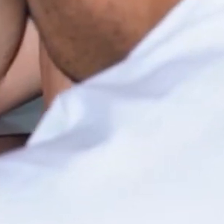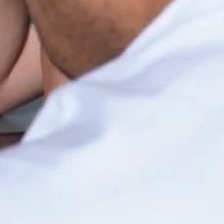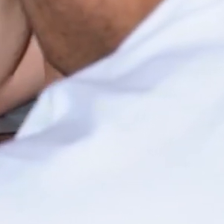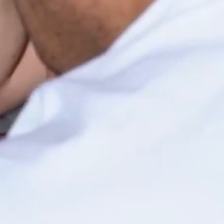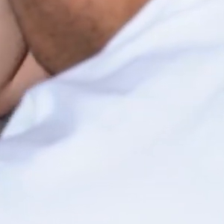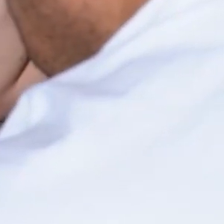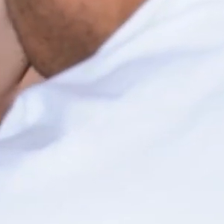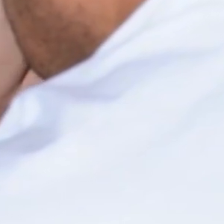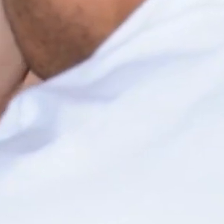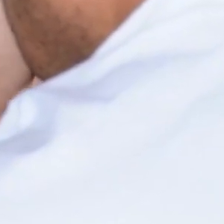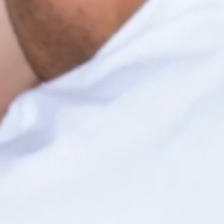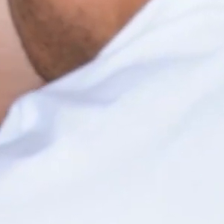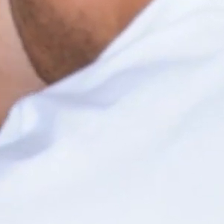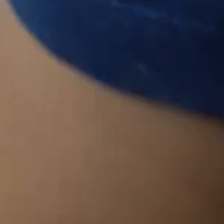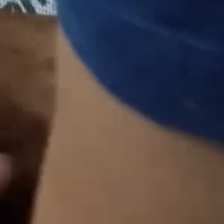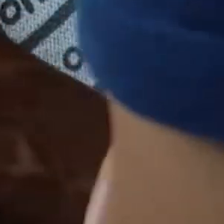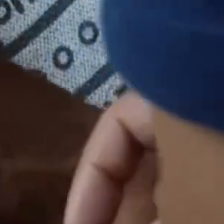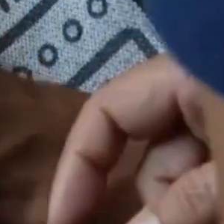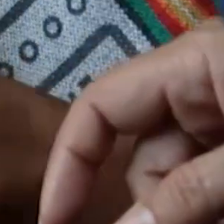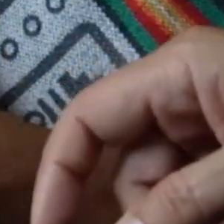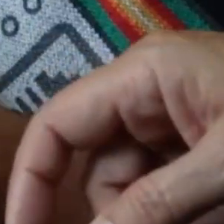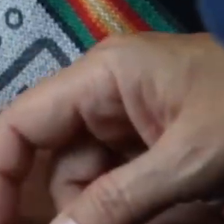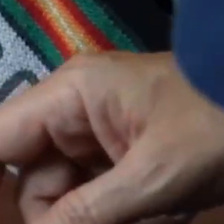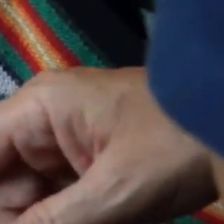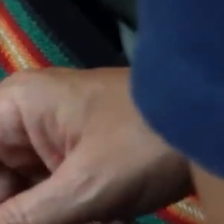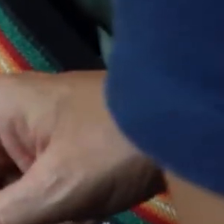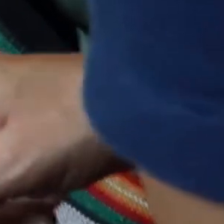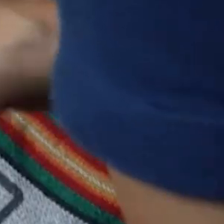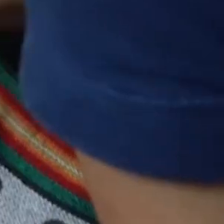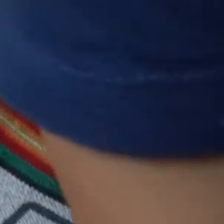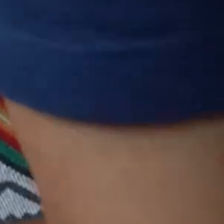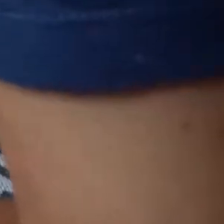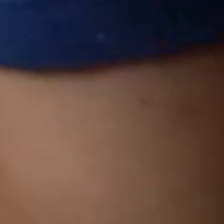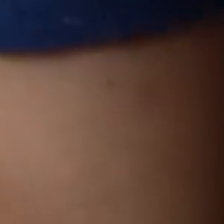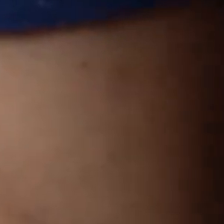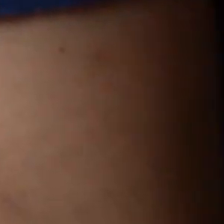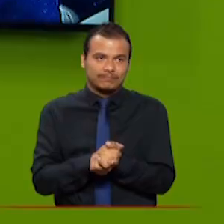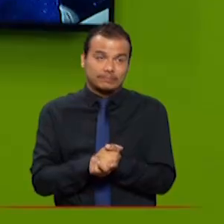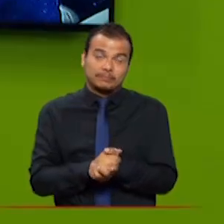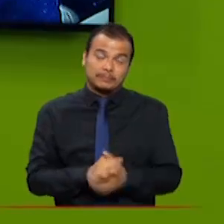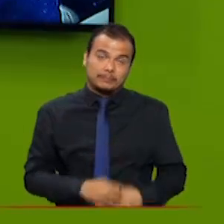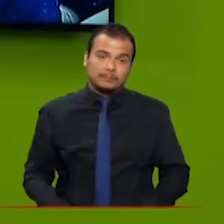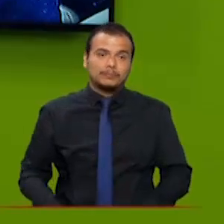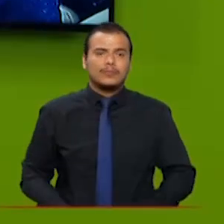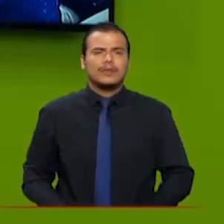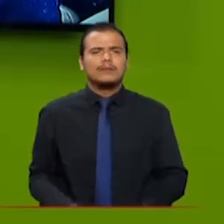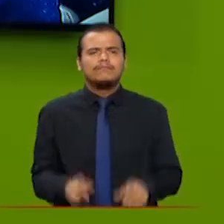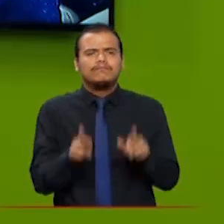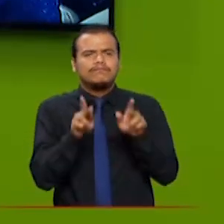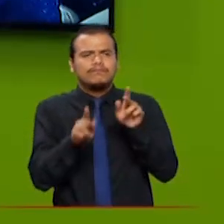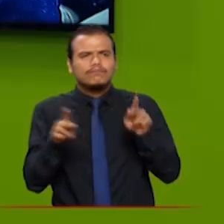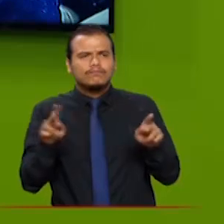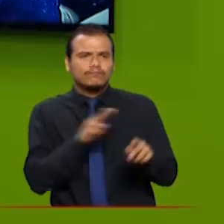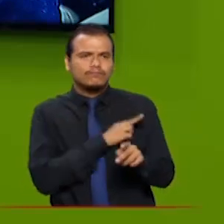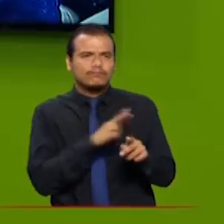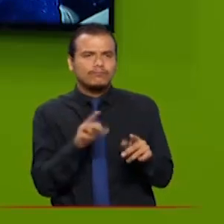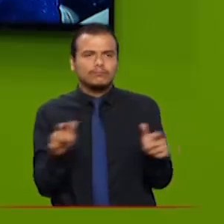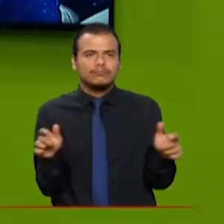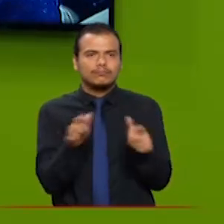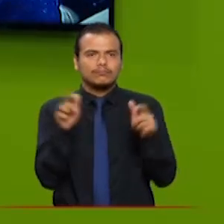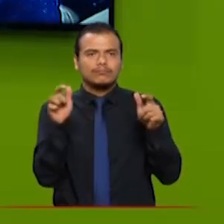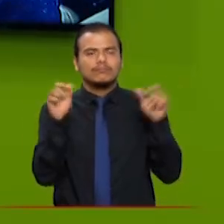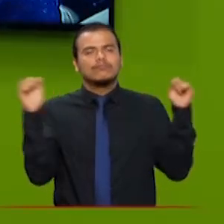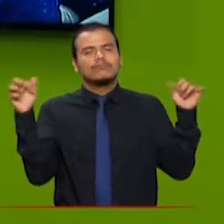Ejes de Transformación del Plan Nacional de Desarrollo 2022-2026. Congresistas del Valle del Cauca en